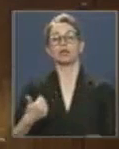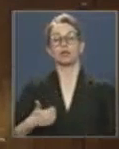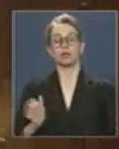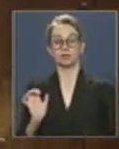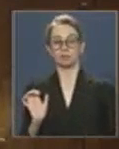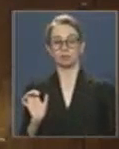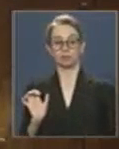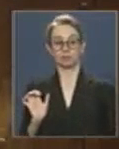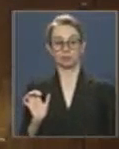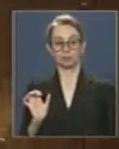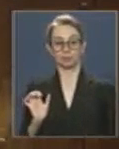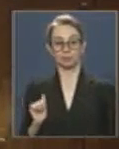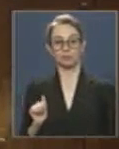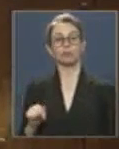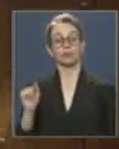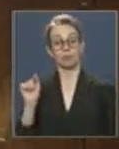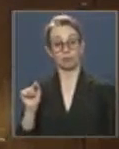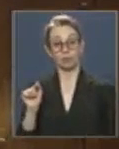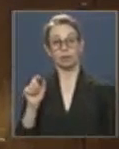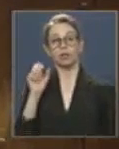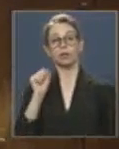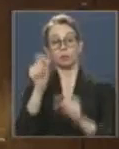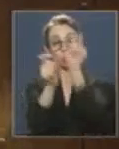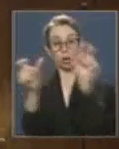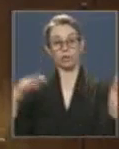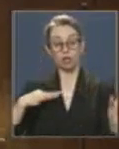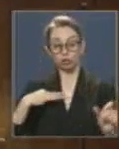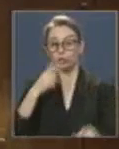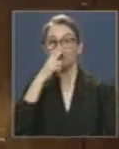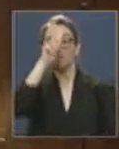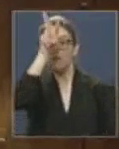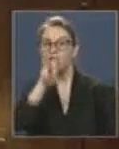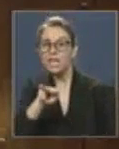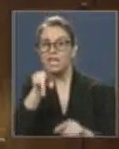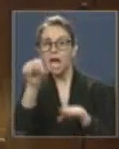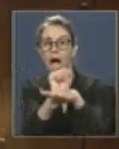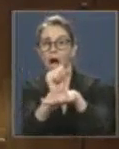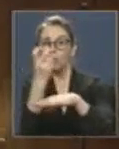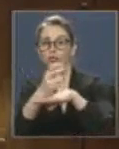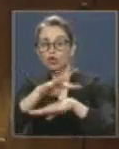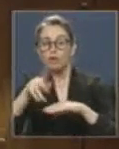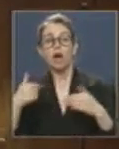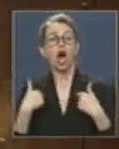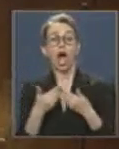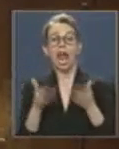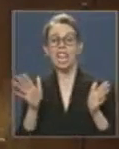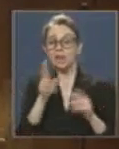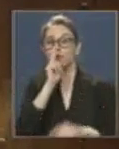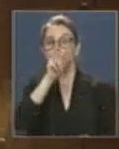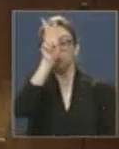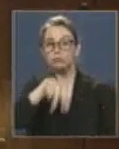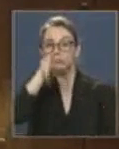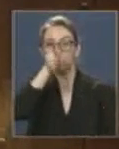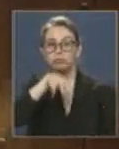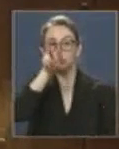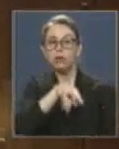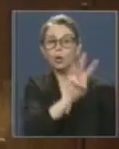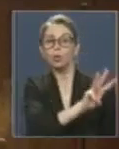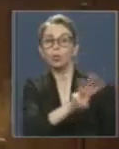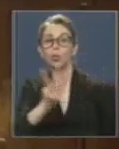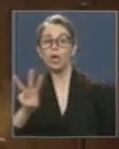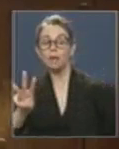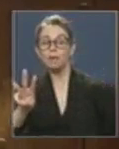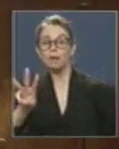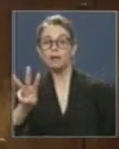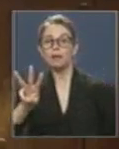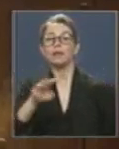Investigaciones, al que podrá acceder la ciudadanía de manera libre y abierta a través de las páginas web de